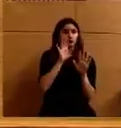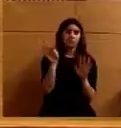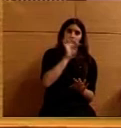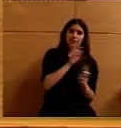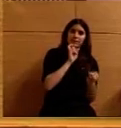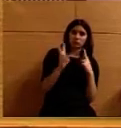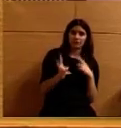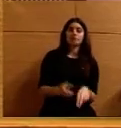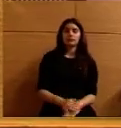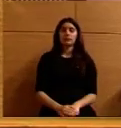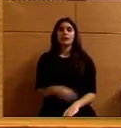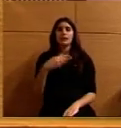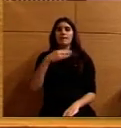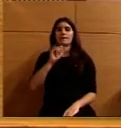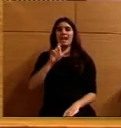Sí, señor Bielsa.